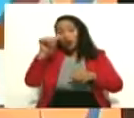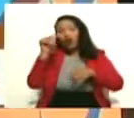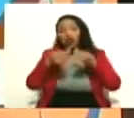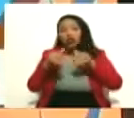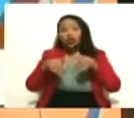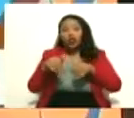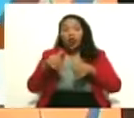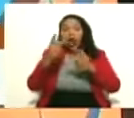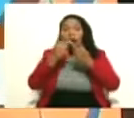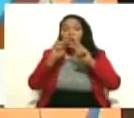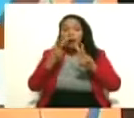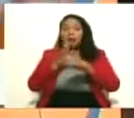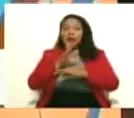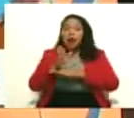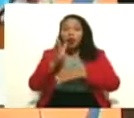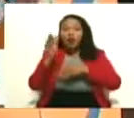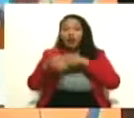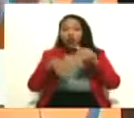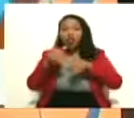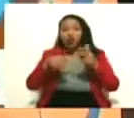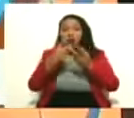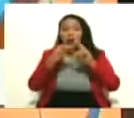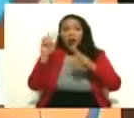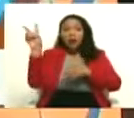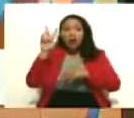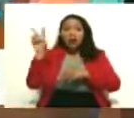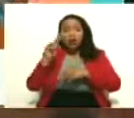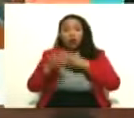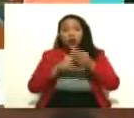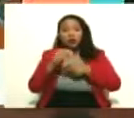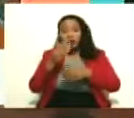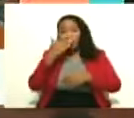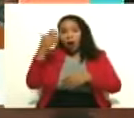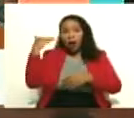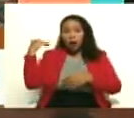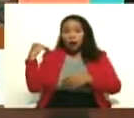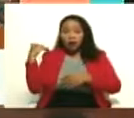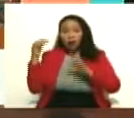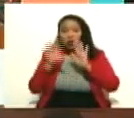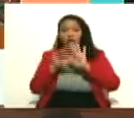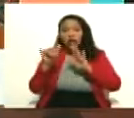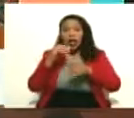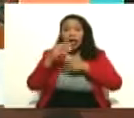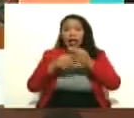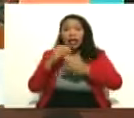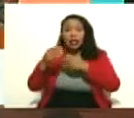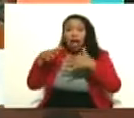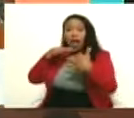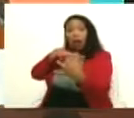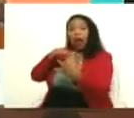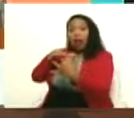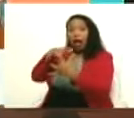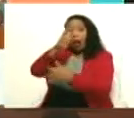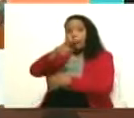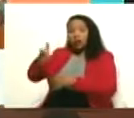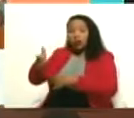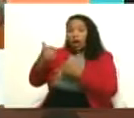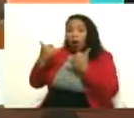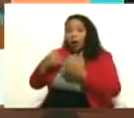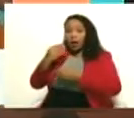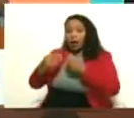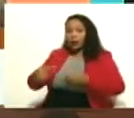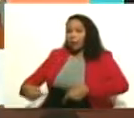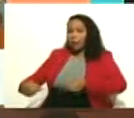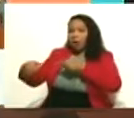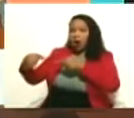paz. Vamos a votar por la paz de Venezuela, como lo hicimos en la Constituyente. Nos querían llevar a la guerra civil, ahora nos quieren llevar a la